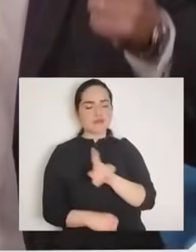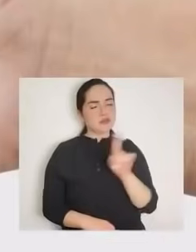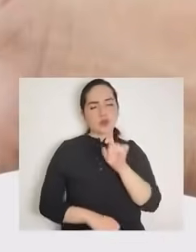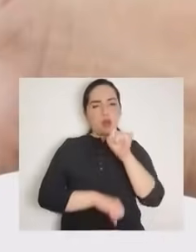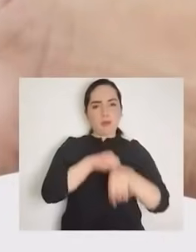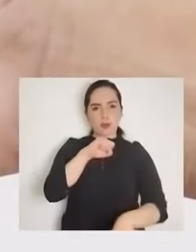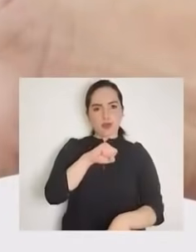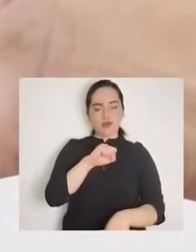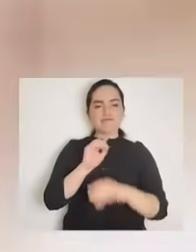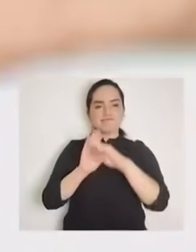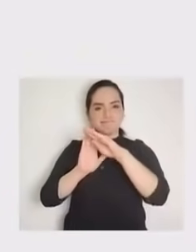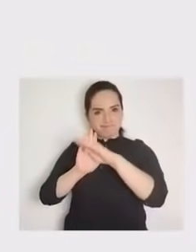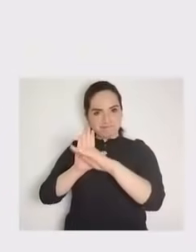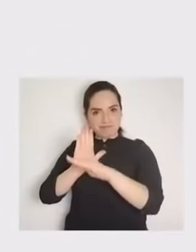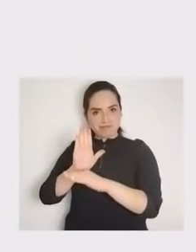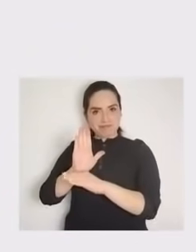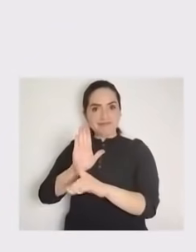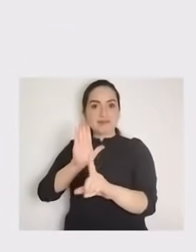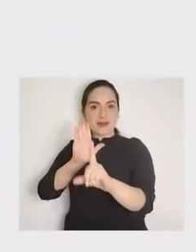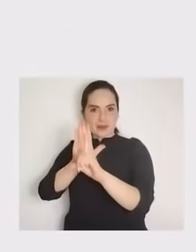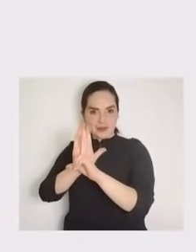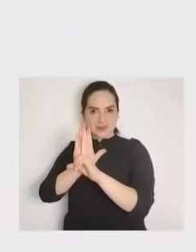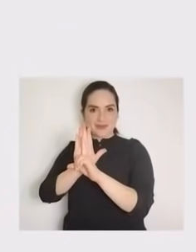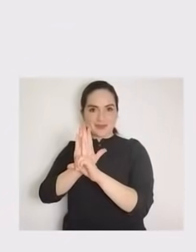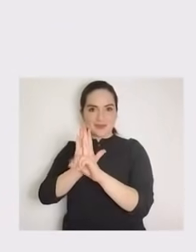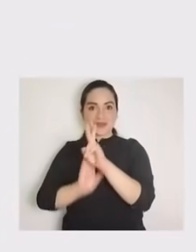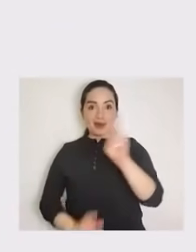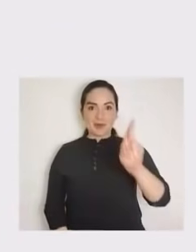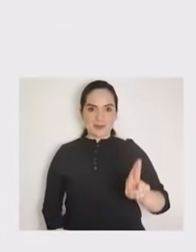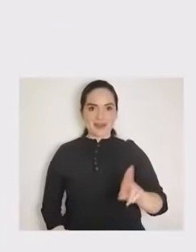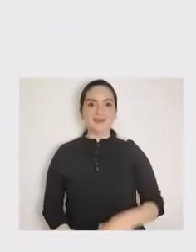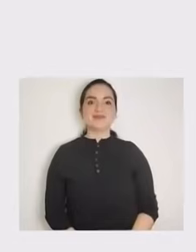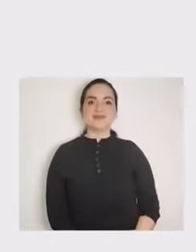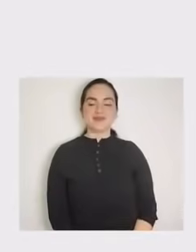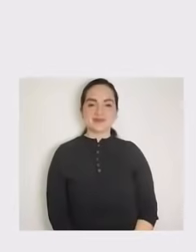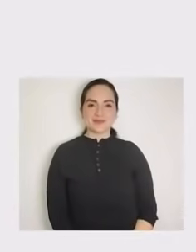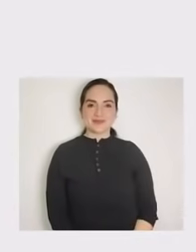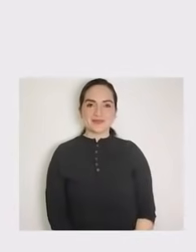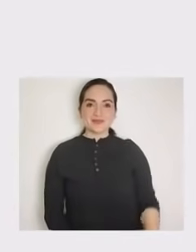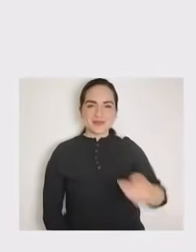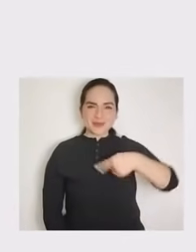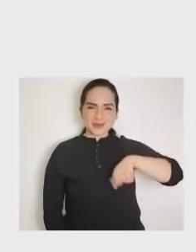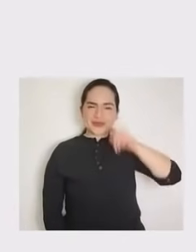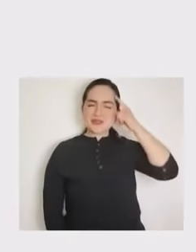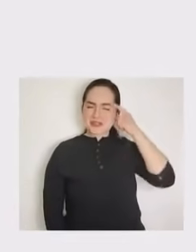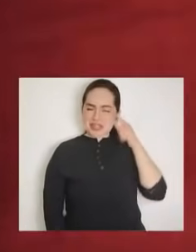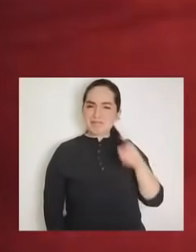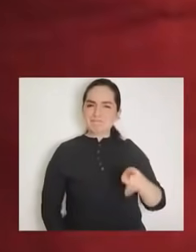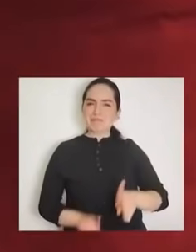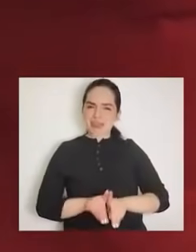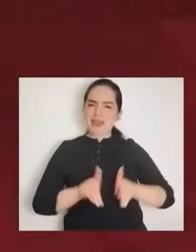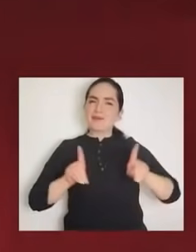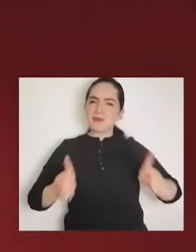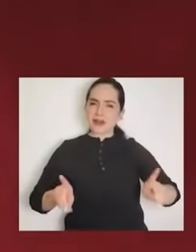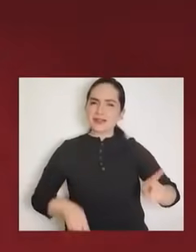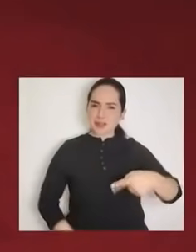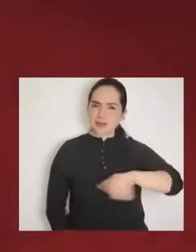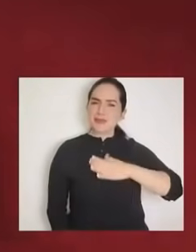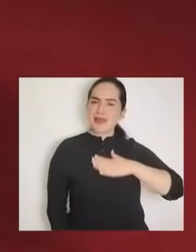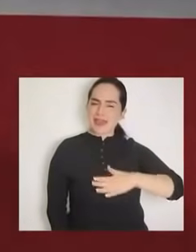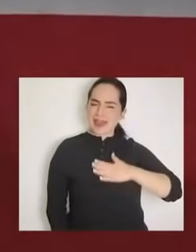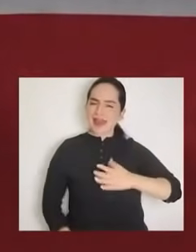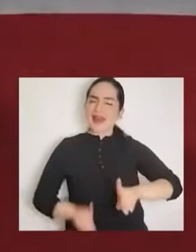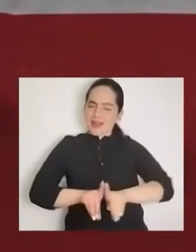decir apruebo o no apruebo un determinado paquete o ley de la República. Nosotros creemos